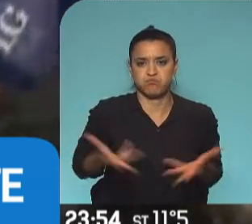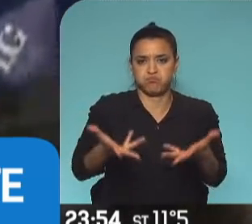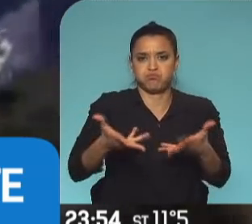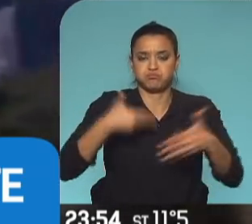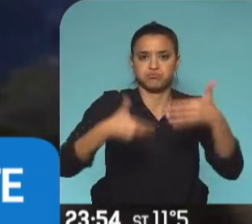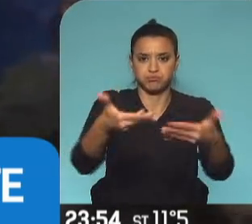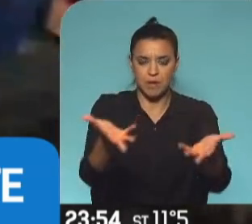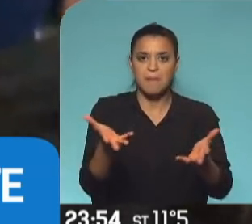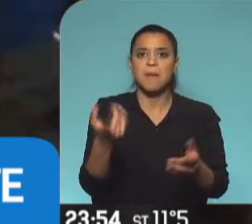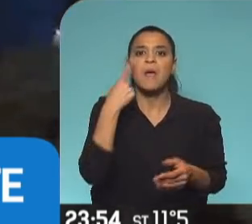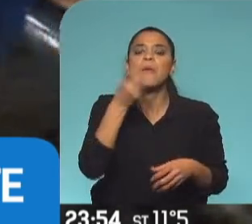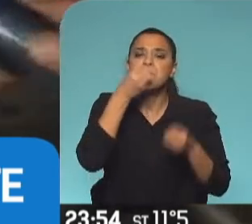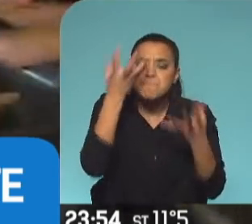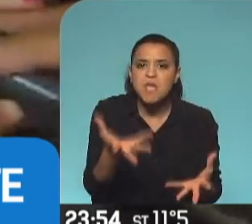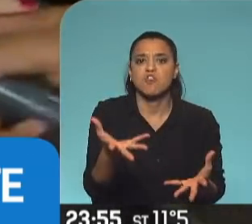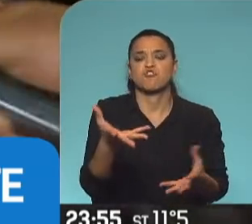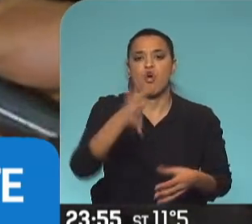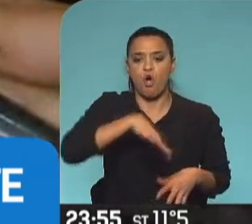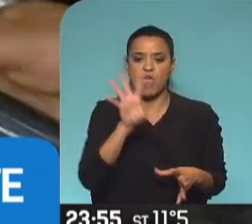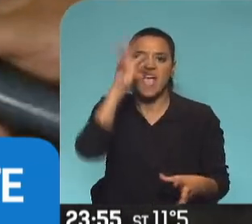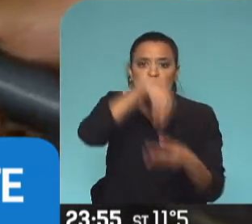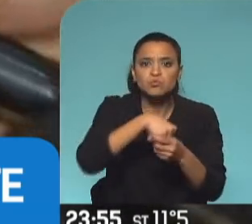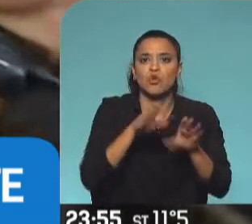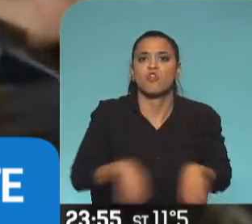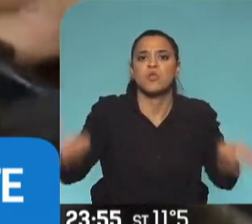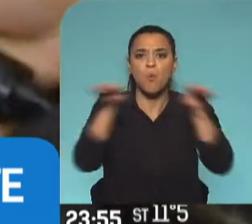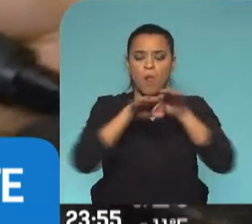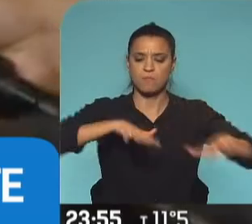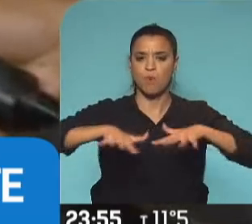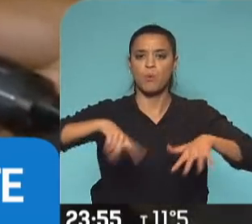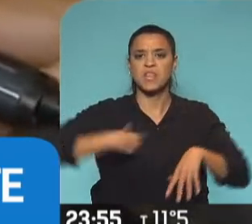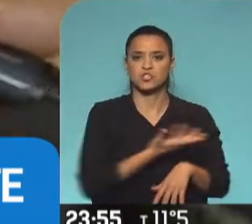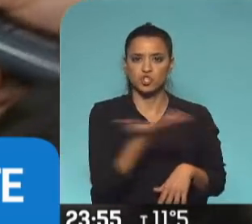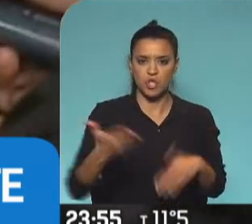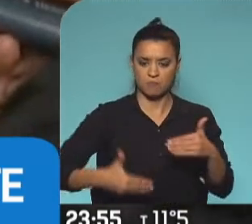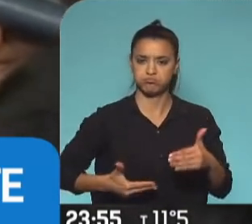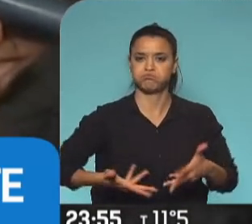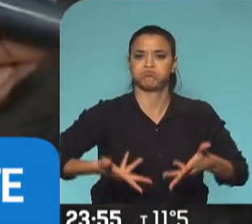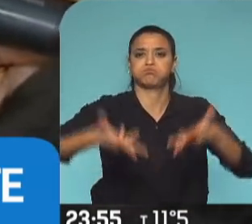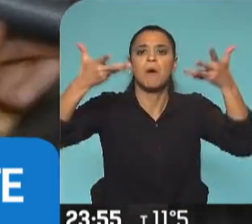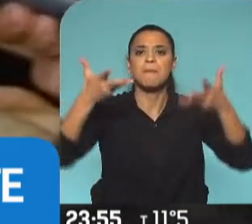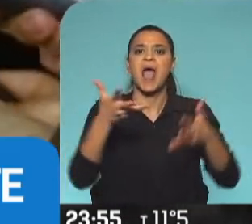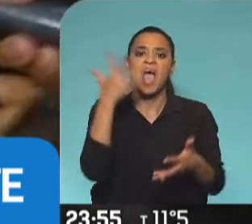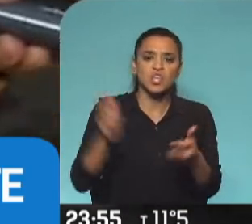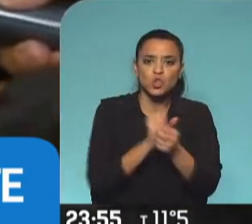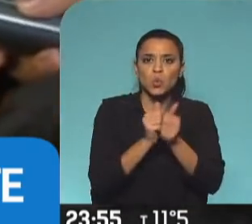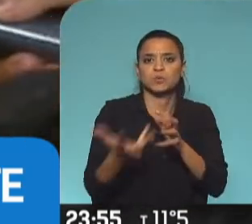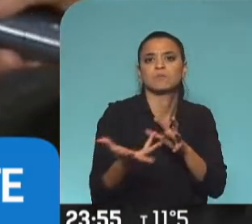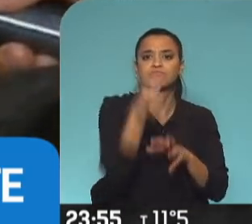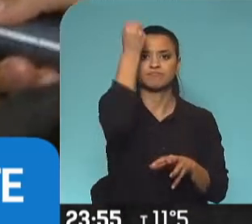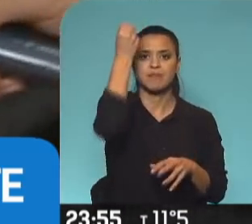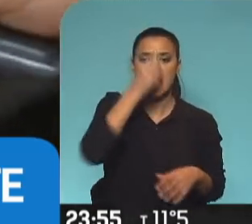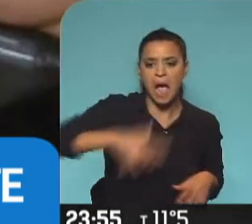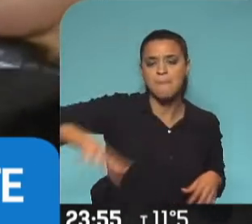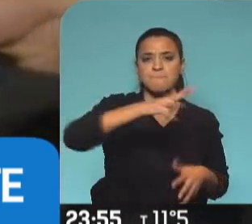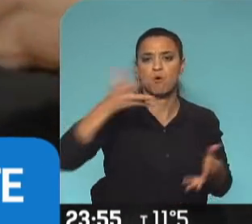mejor, para vivir en un escenario de inclusión, de equidad, de movilidad social ascendente, para recuperar la industria, para potenciar el campo,